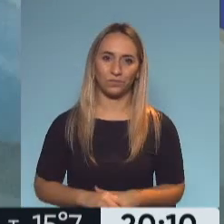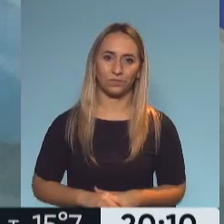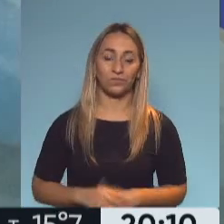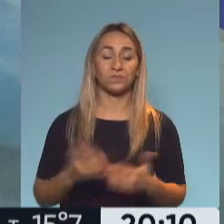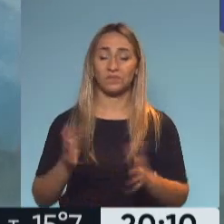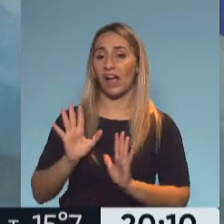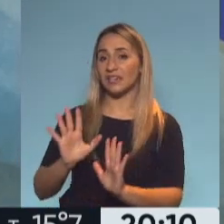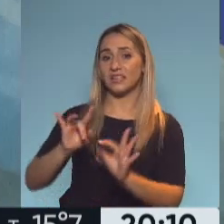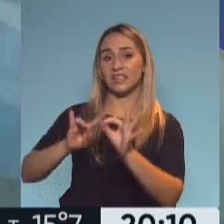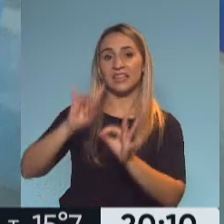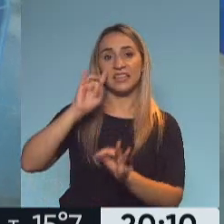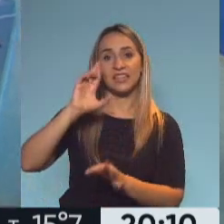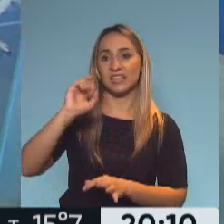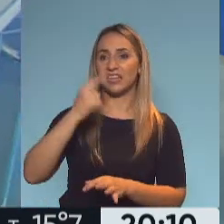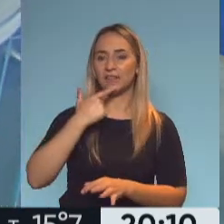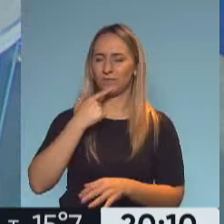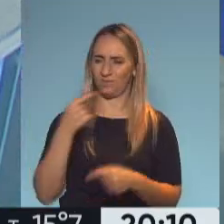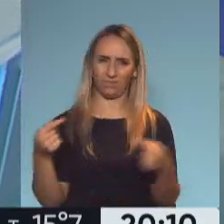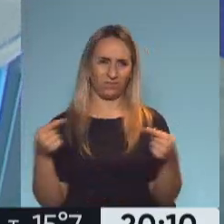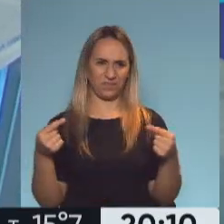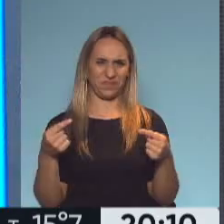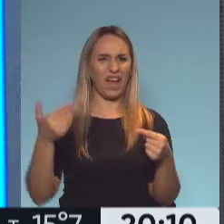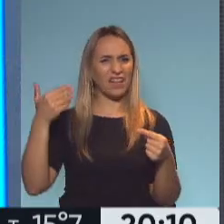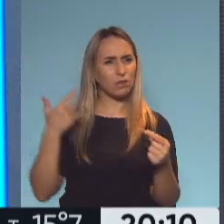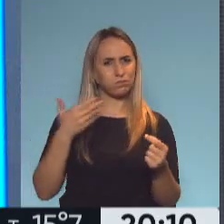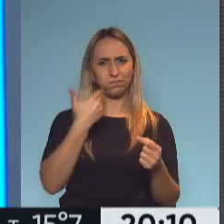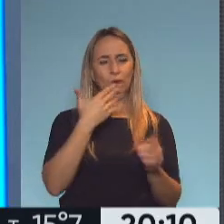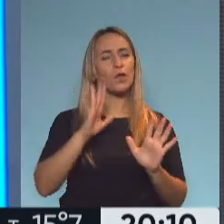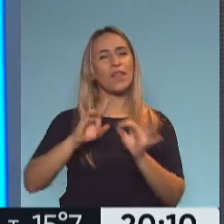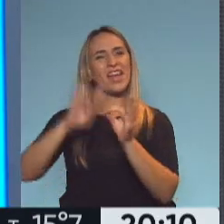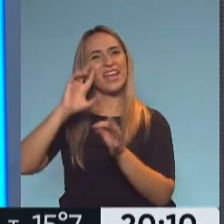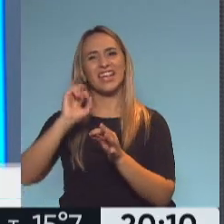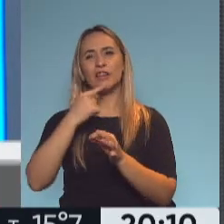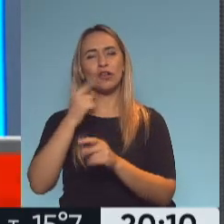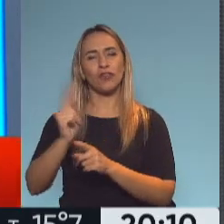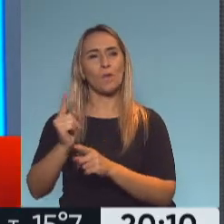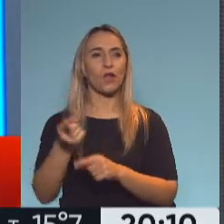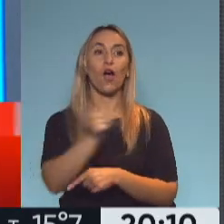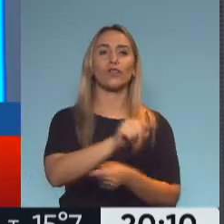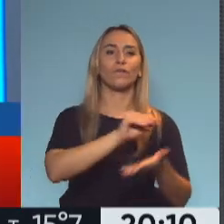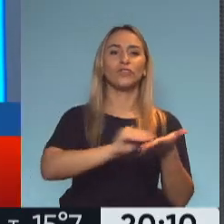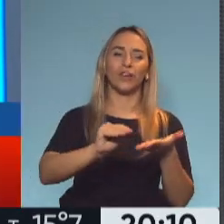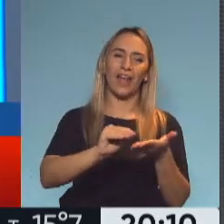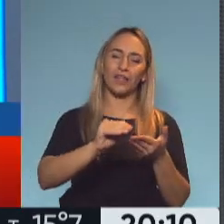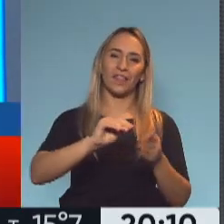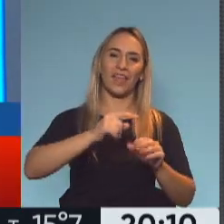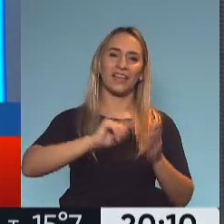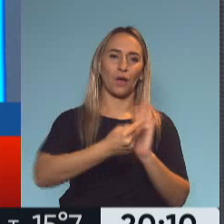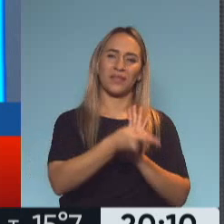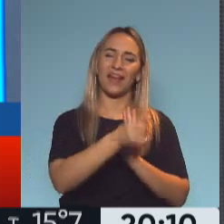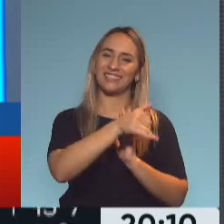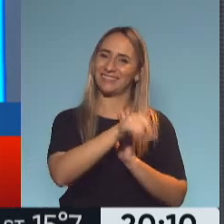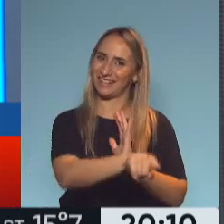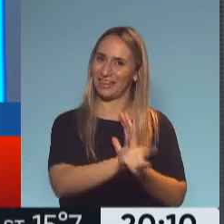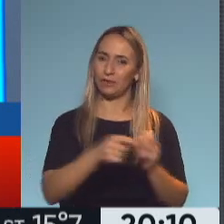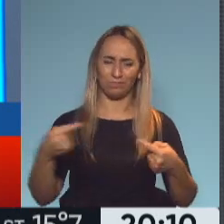Bueno, la declaración de Fernán Quirós un poco choca con otras declaraciones, no tanto de Quirós, pero sí de otros funcionarios de la Ciudad de Buenos Aires. Evidentemente, si